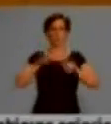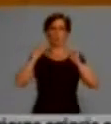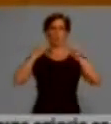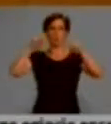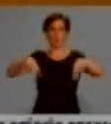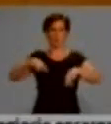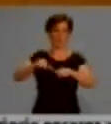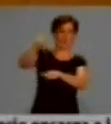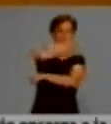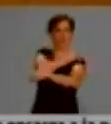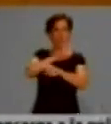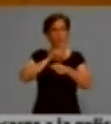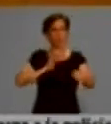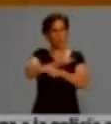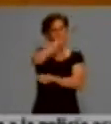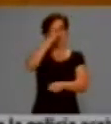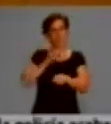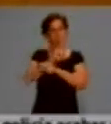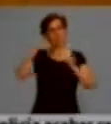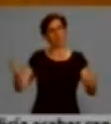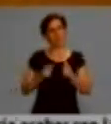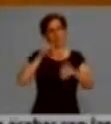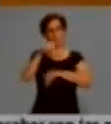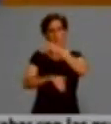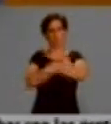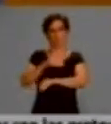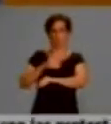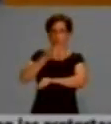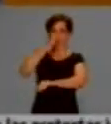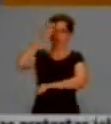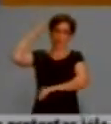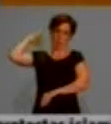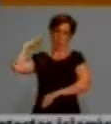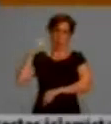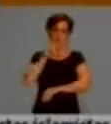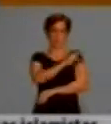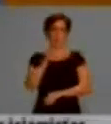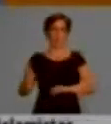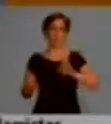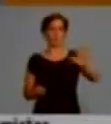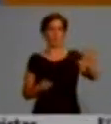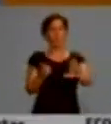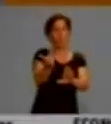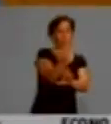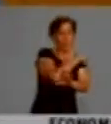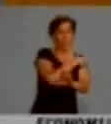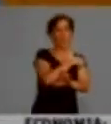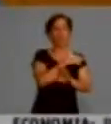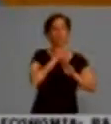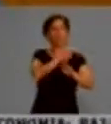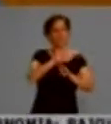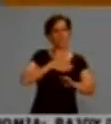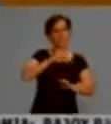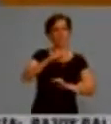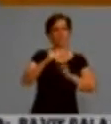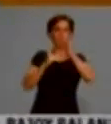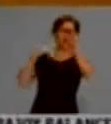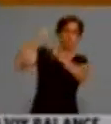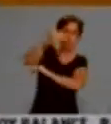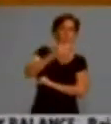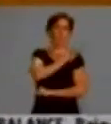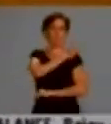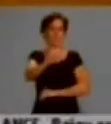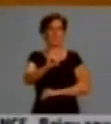campañas electorales del PP durante las últimas décadas. Ustedes sí que han vivido por encima de sus posibilidades y de las